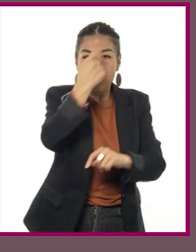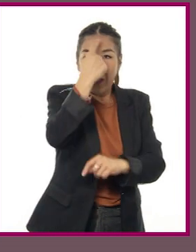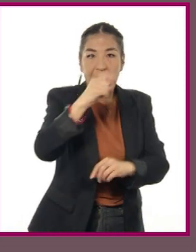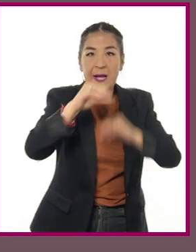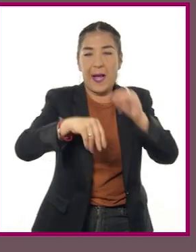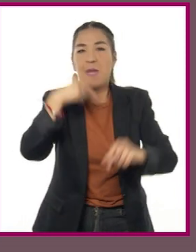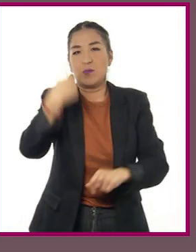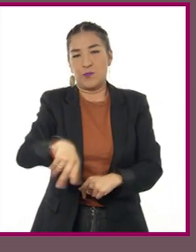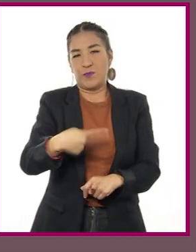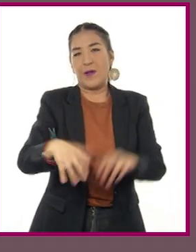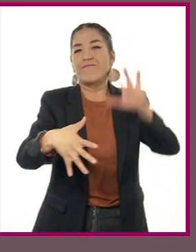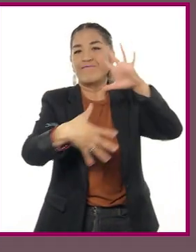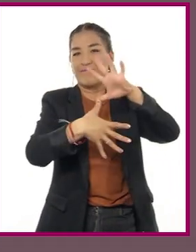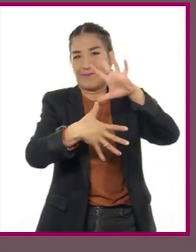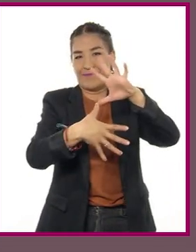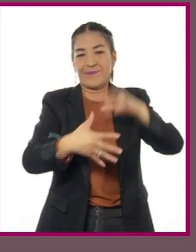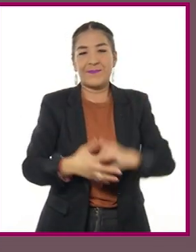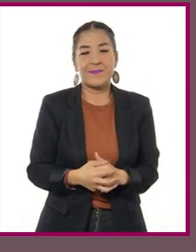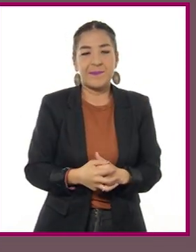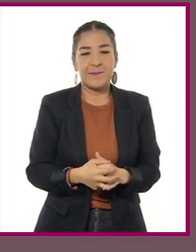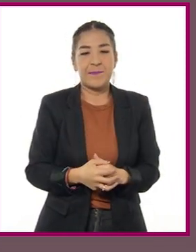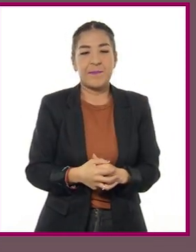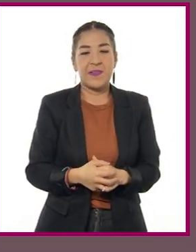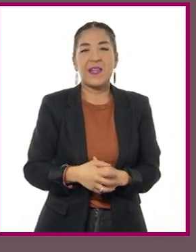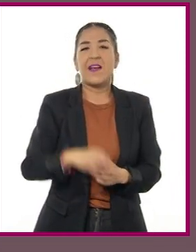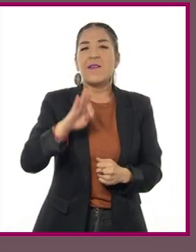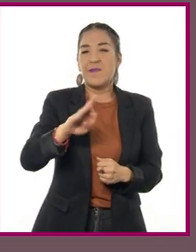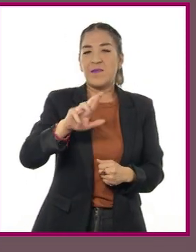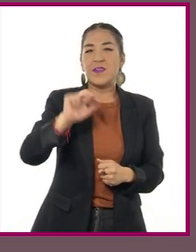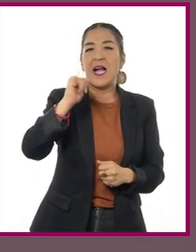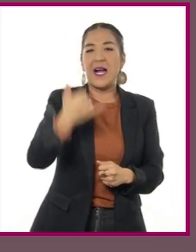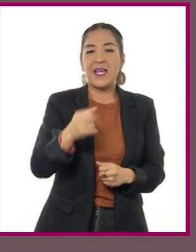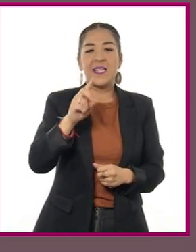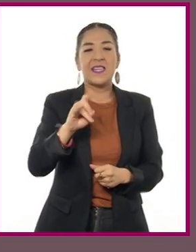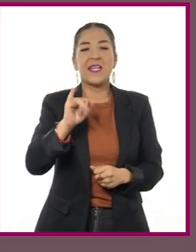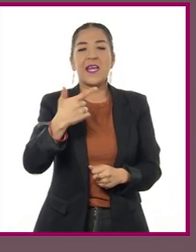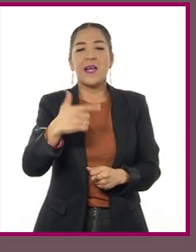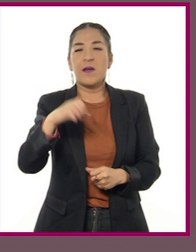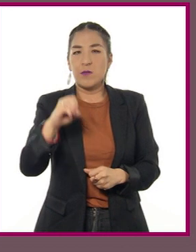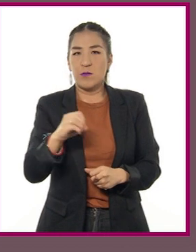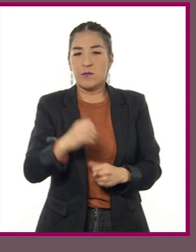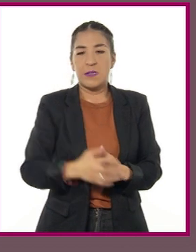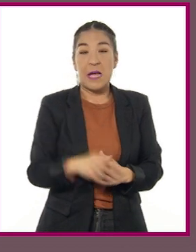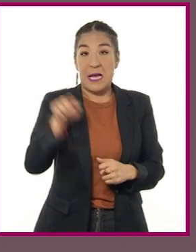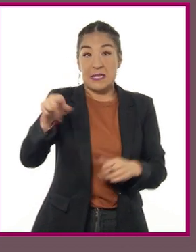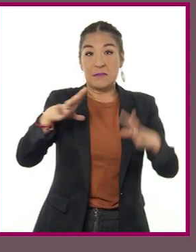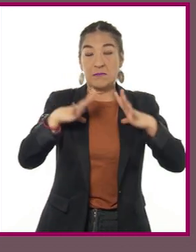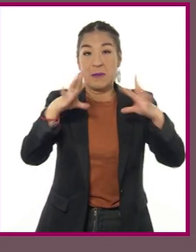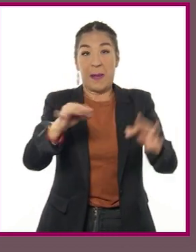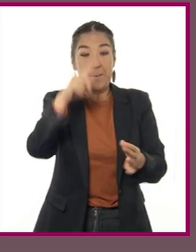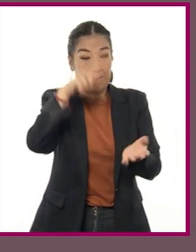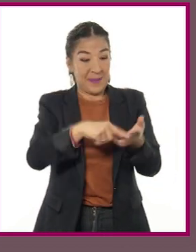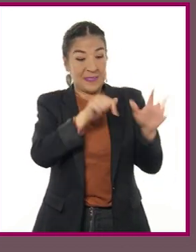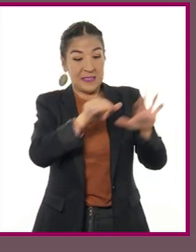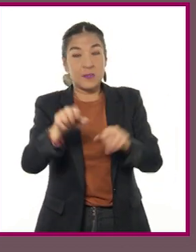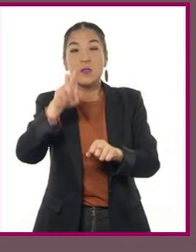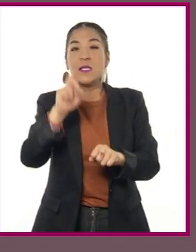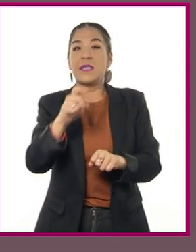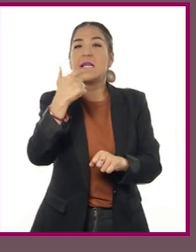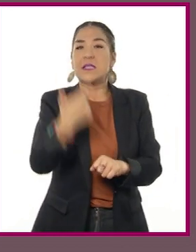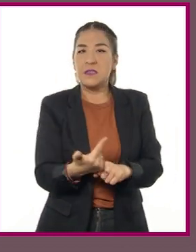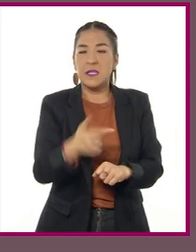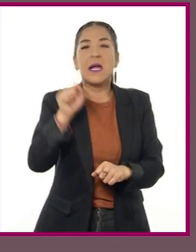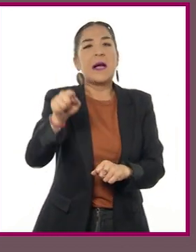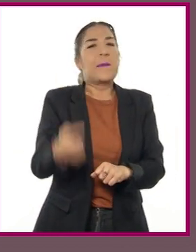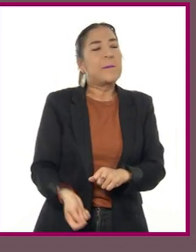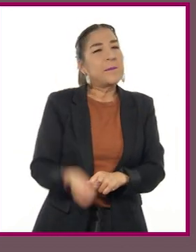en América. Fray Diego Rodríguez, fundador en el año de 1637 de